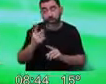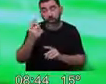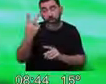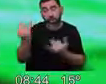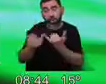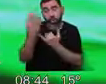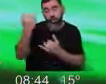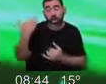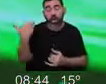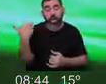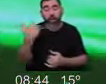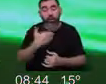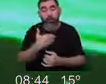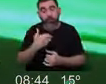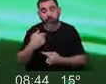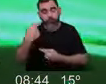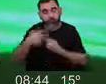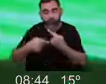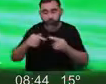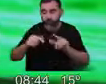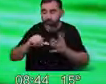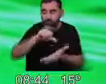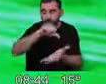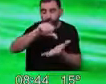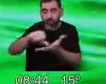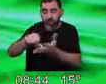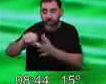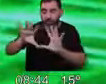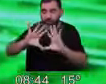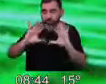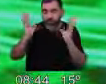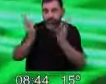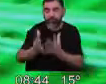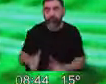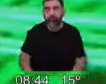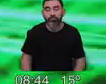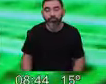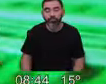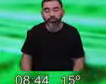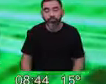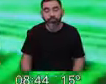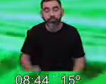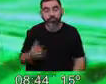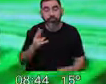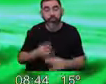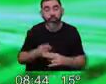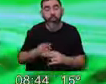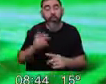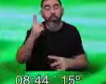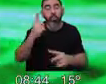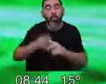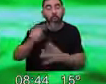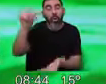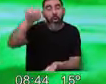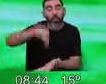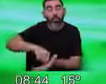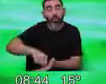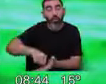fue en Argentina y va a ser así en todos los países del mundo, que se llama Por la Pública Creamos